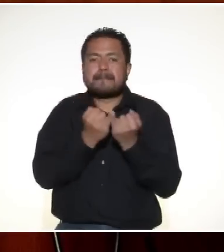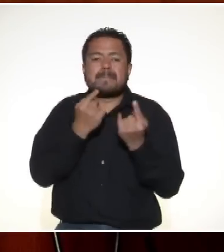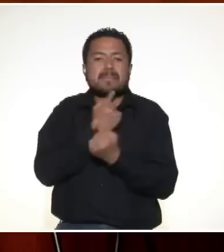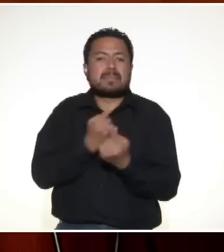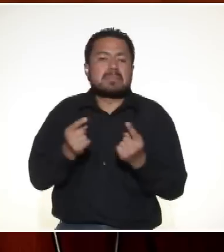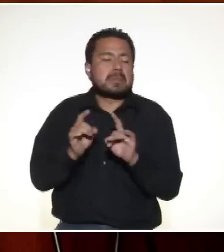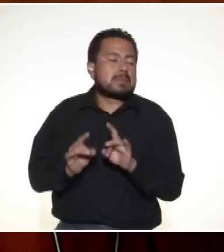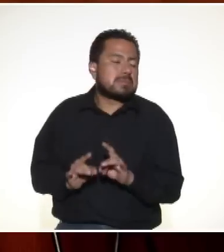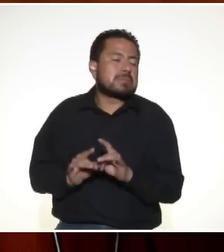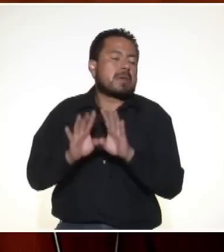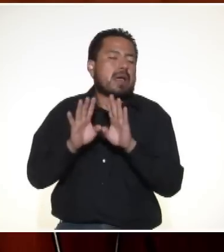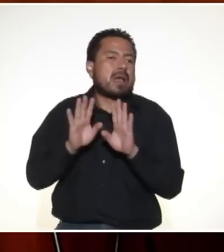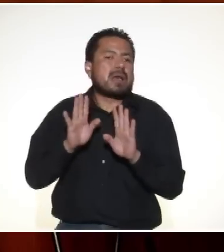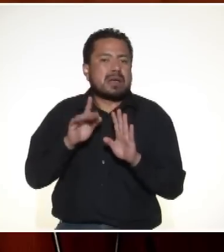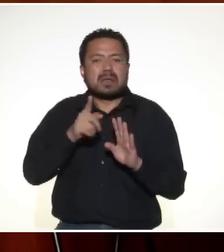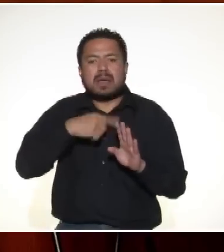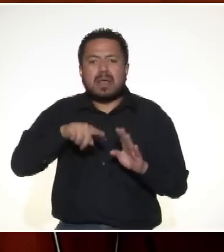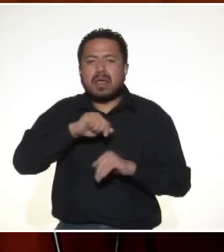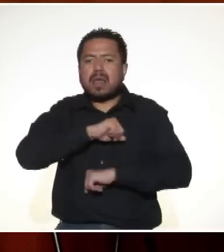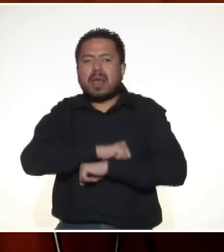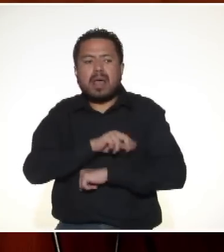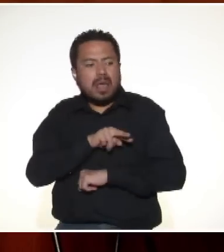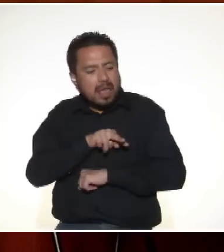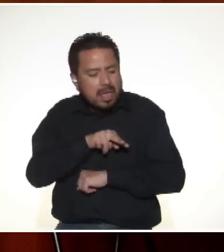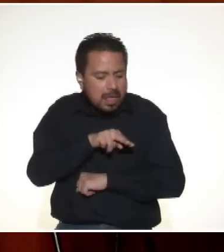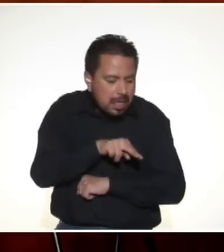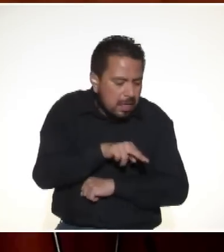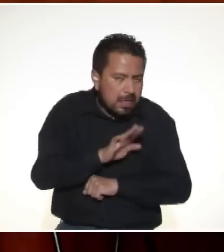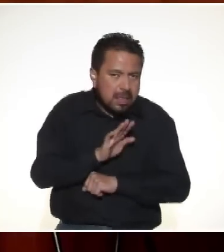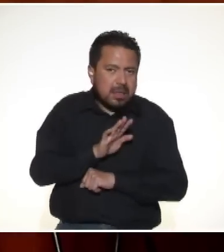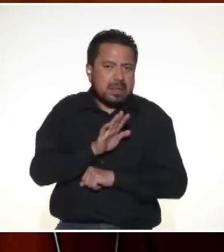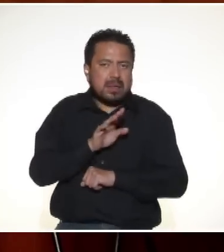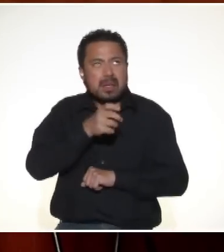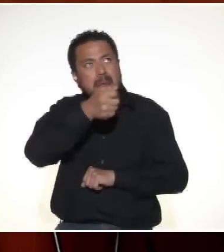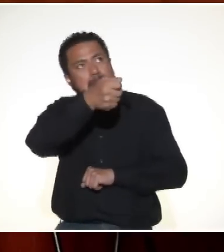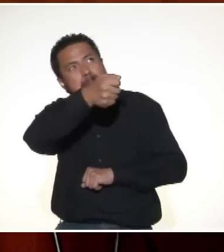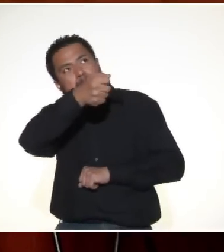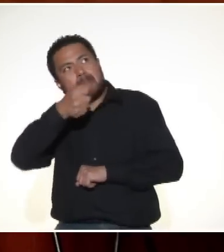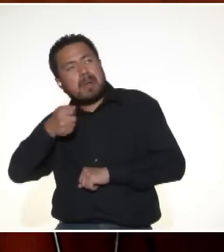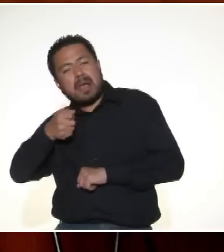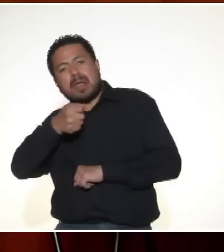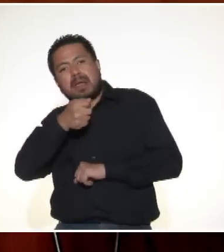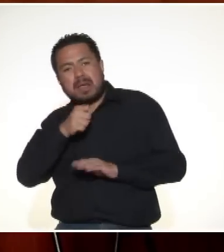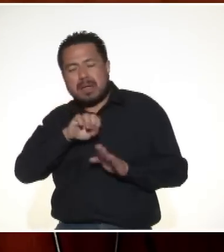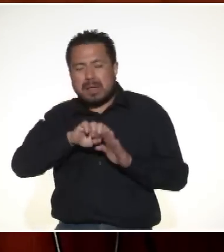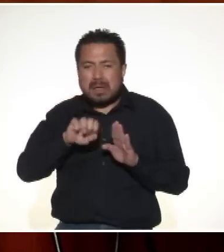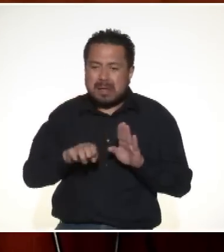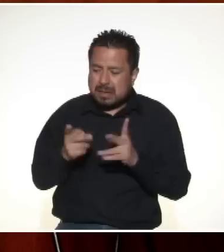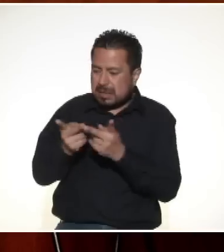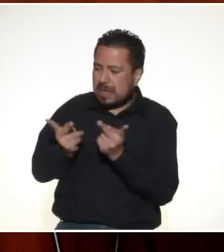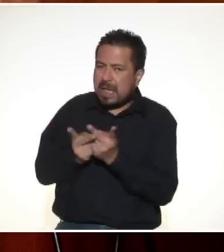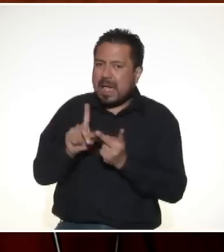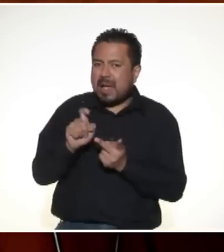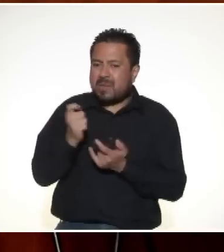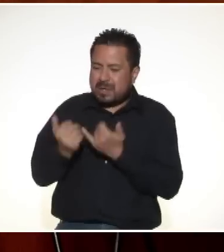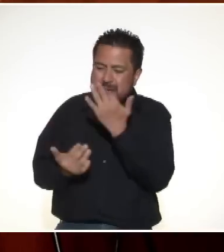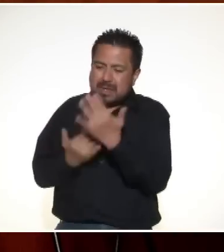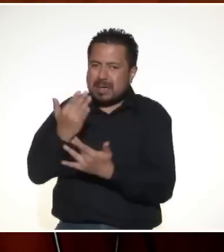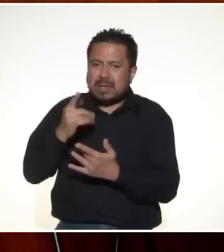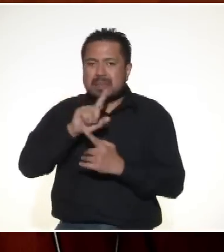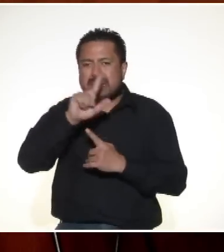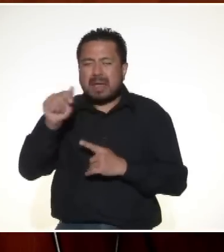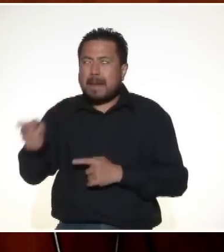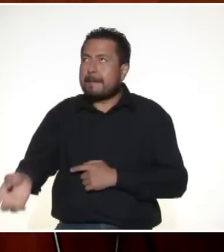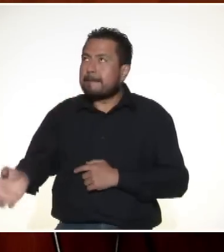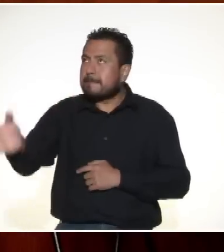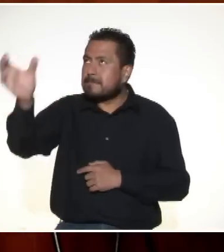de pronto se intentan asomar y jalan, por ejemplo, los trastes con agua hirviendo y se les va